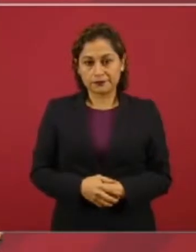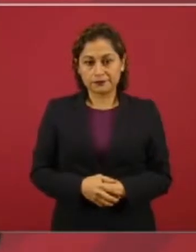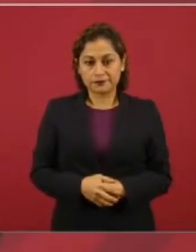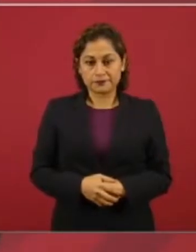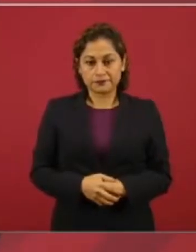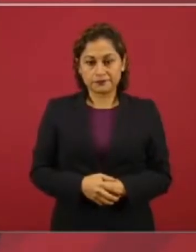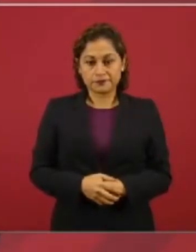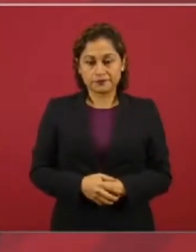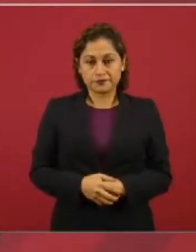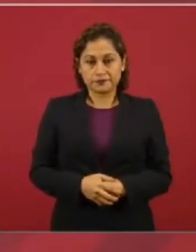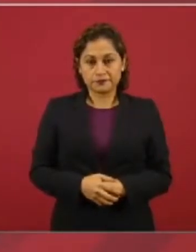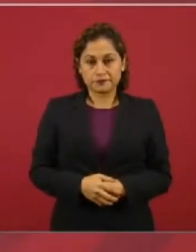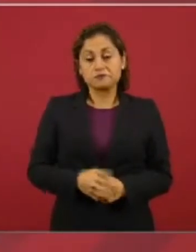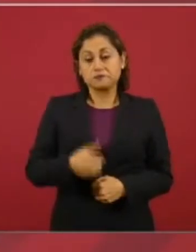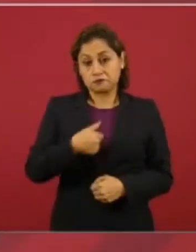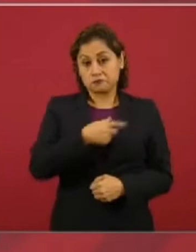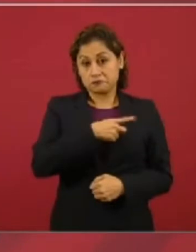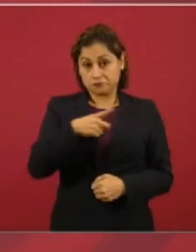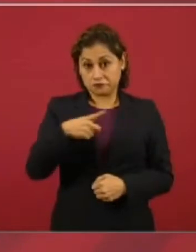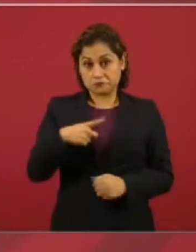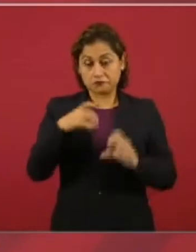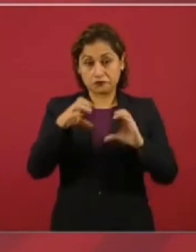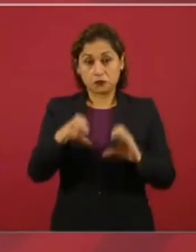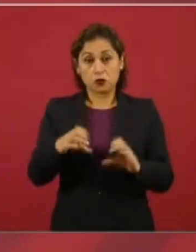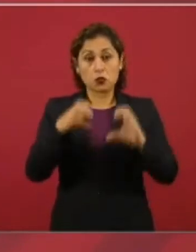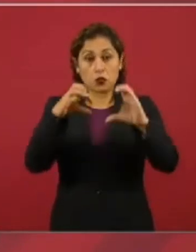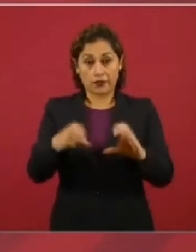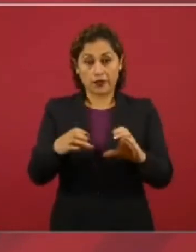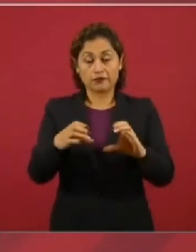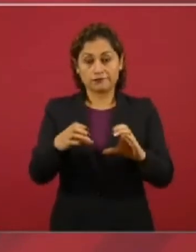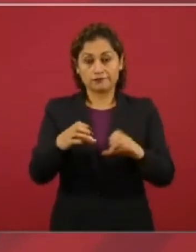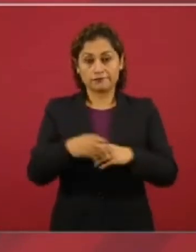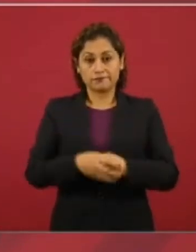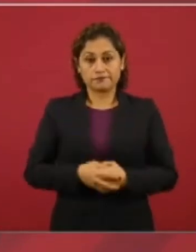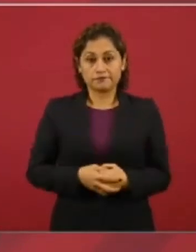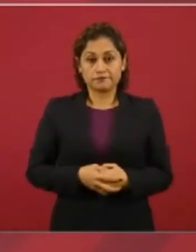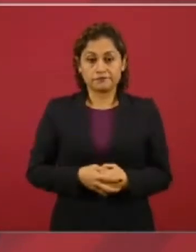actuar con prudencia, sobre todo por eso,